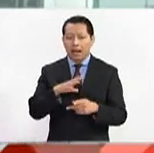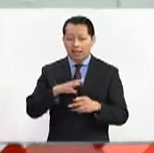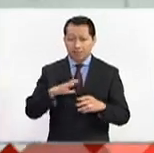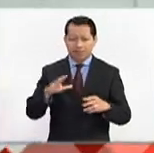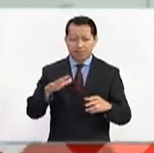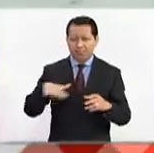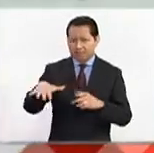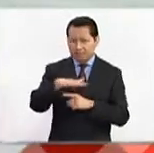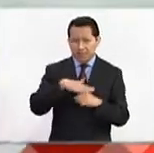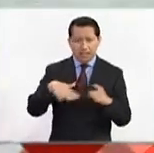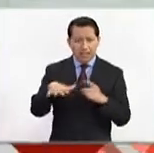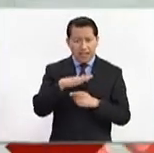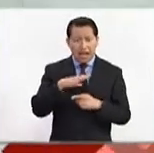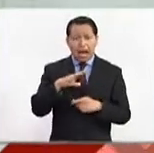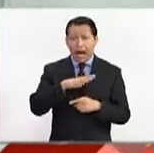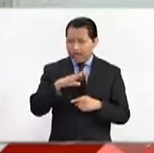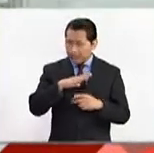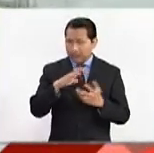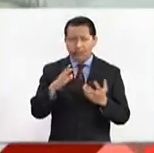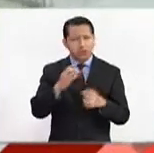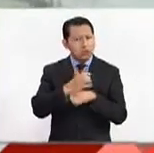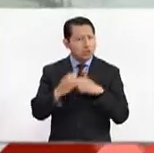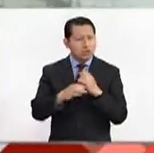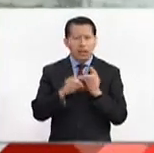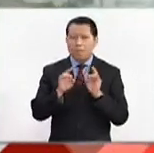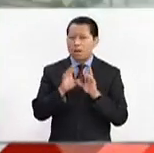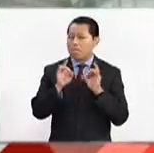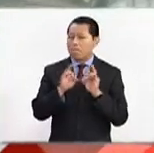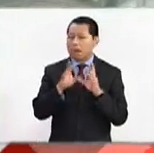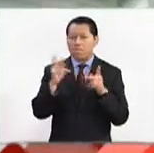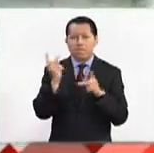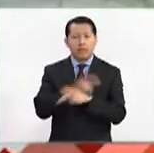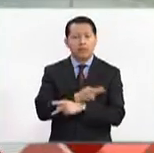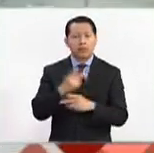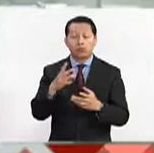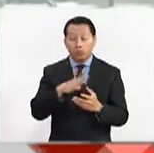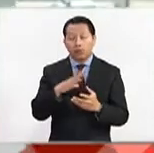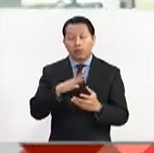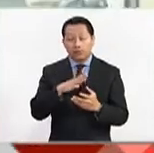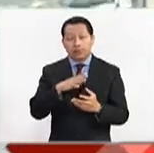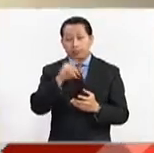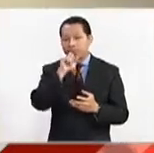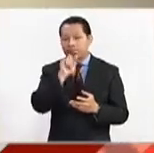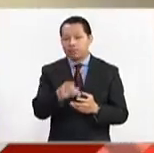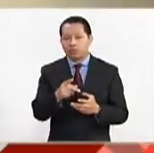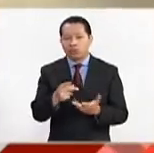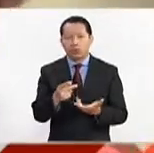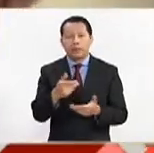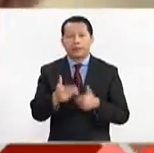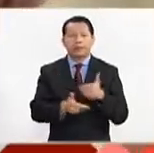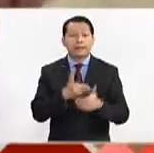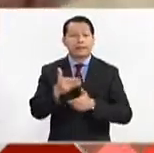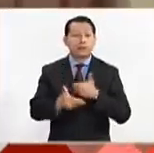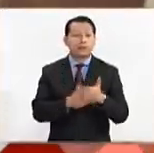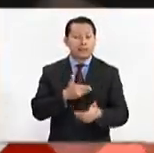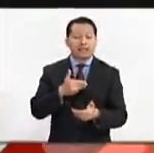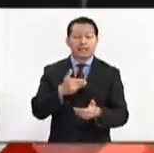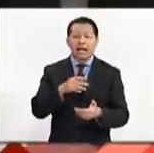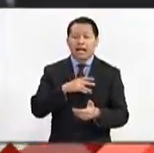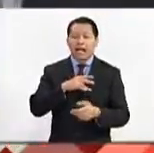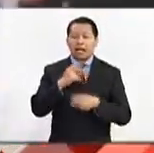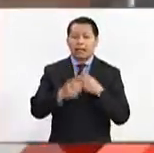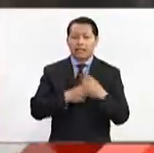de un ambiente violento, y aquí es donde surgió algo que no le convino al final en las